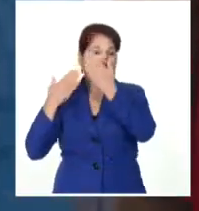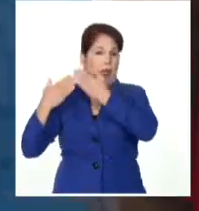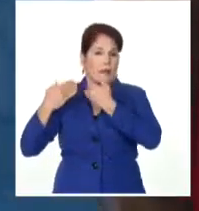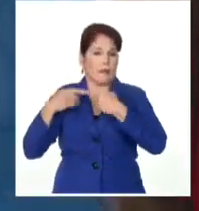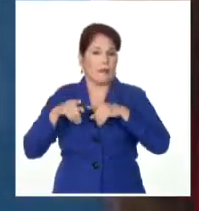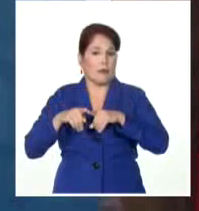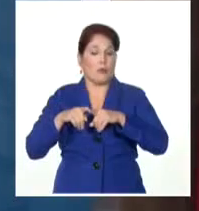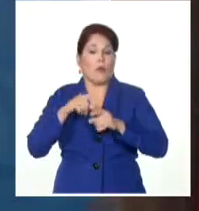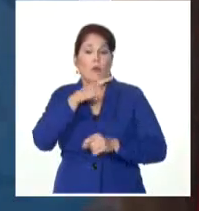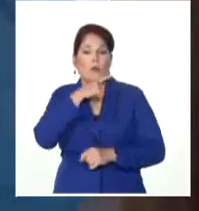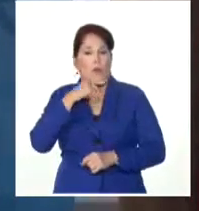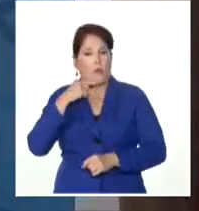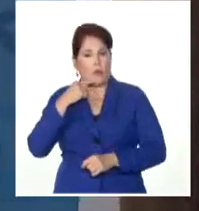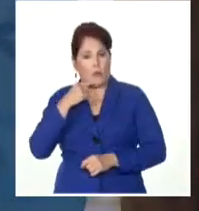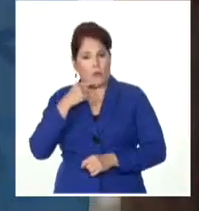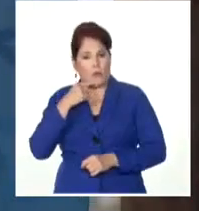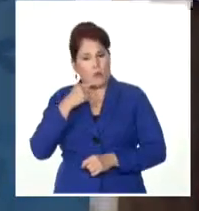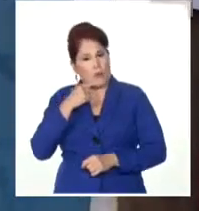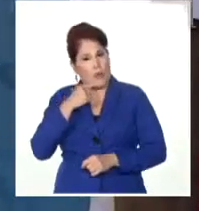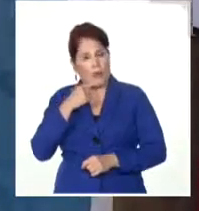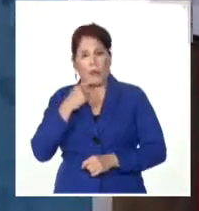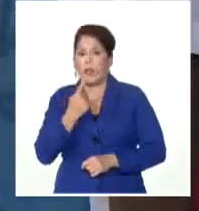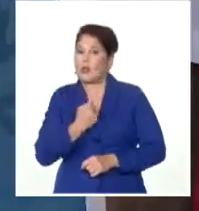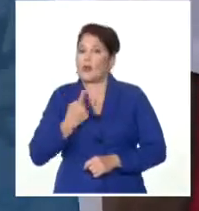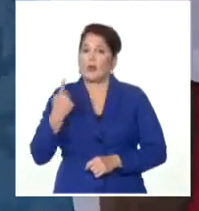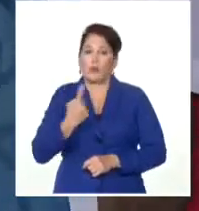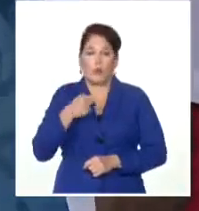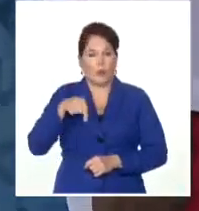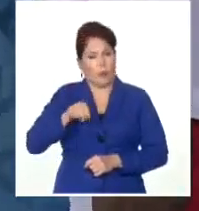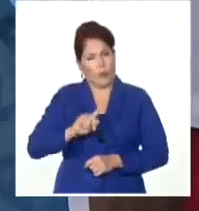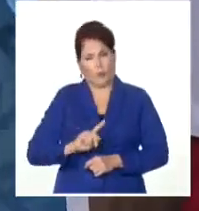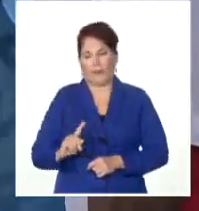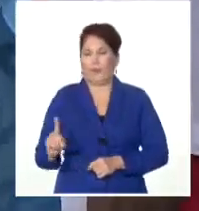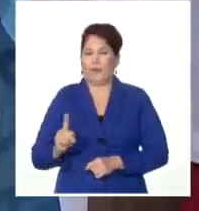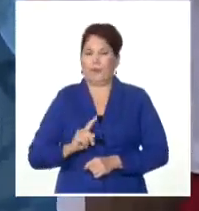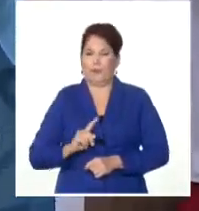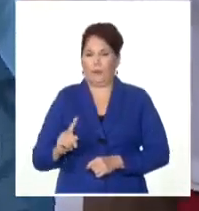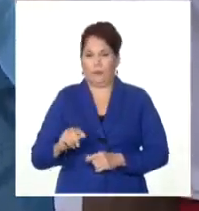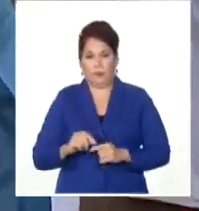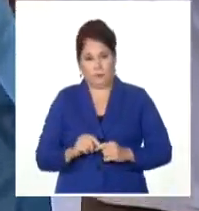Soviética. Desgraciadamente, no todos hoy día.